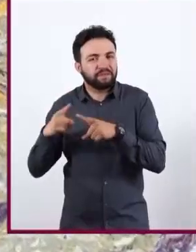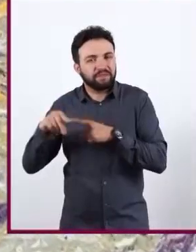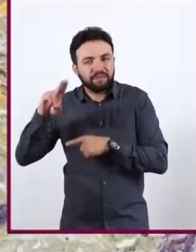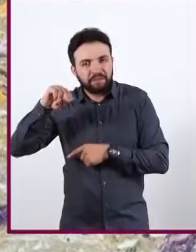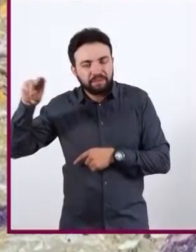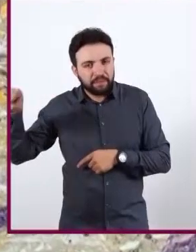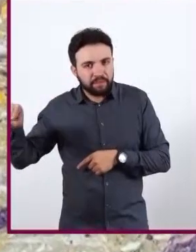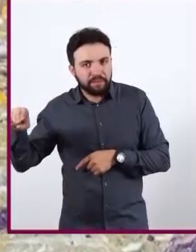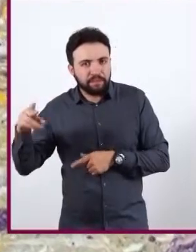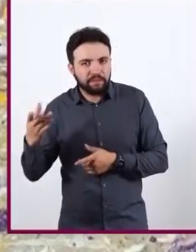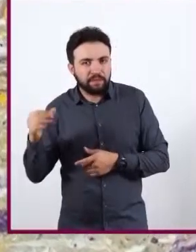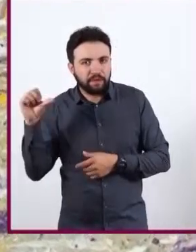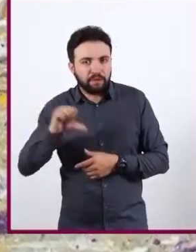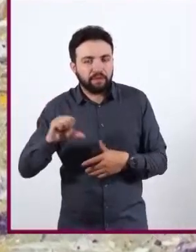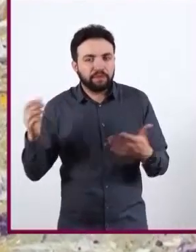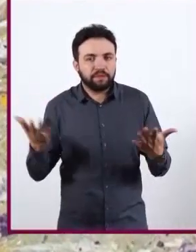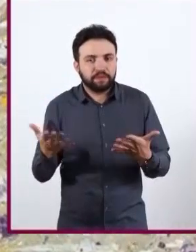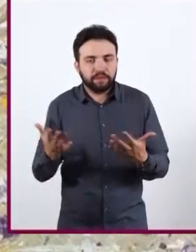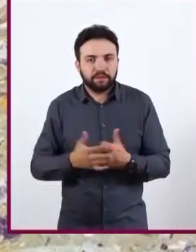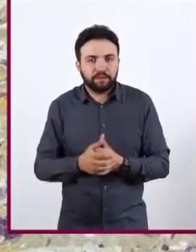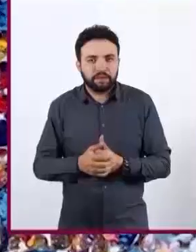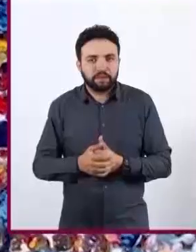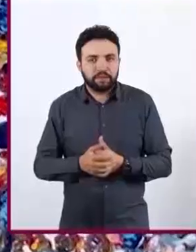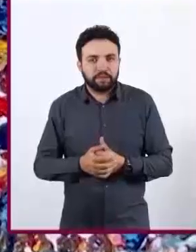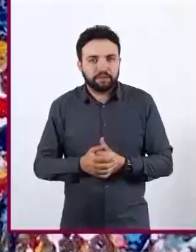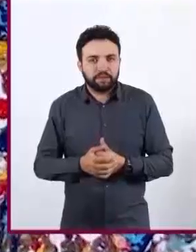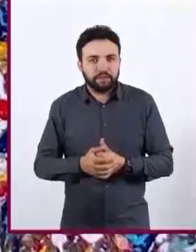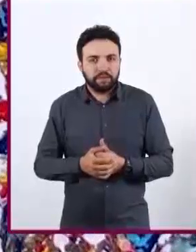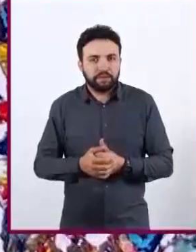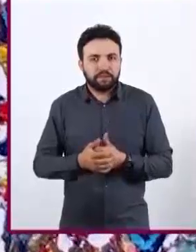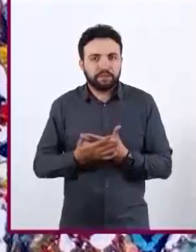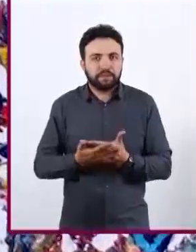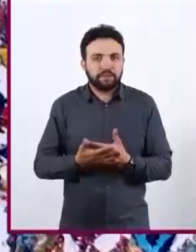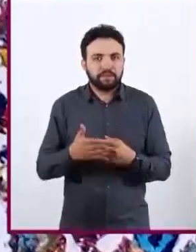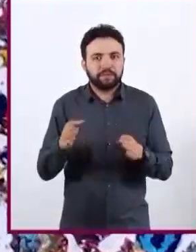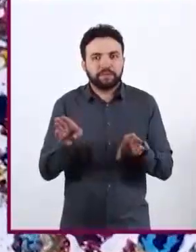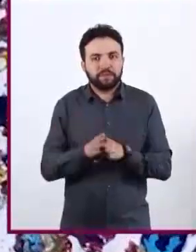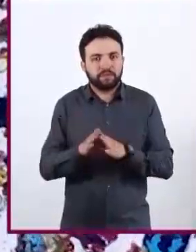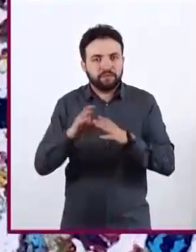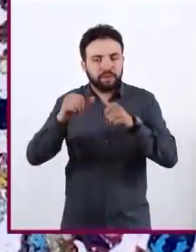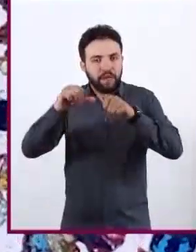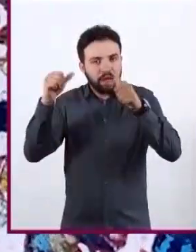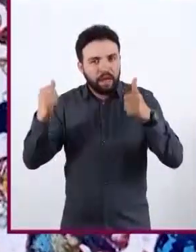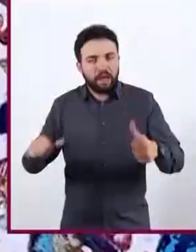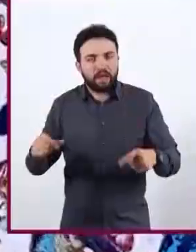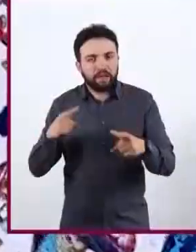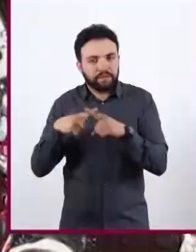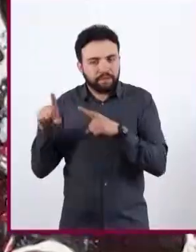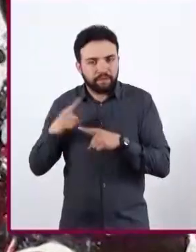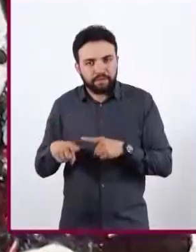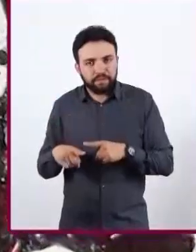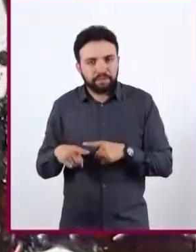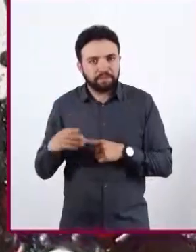podemos hacer hoy en día, ¿no? En un contexto contemporáneo, de arte contemporáneo,